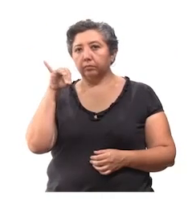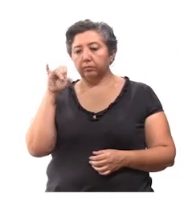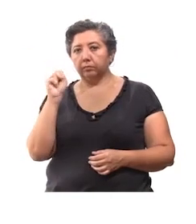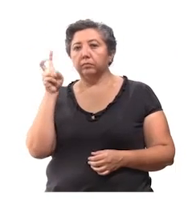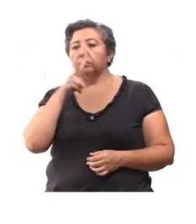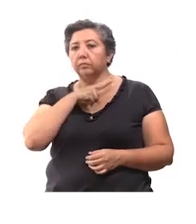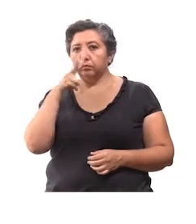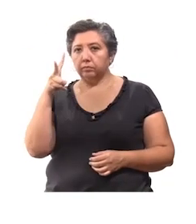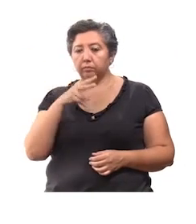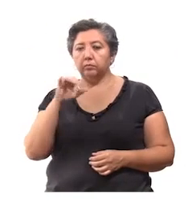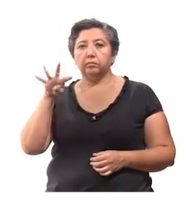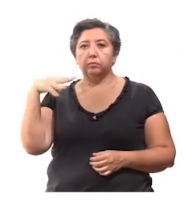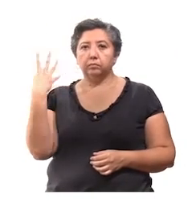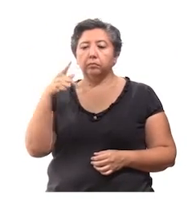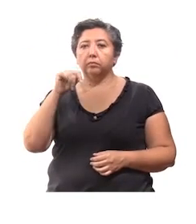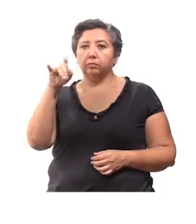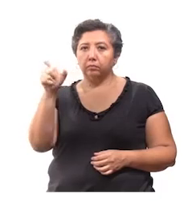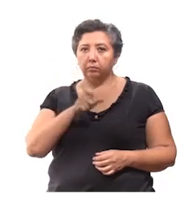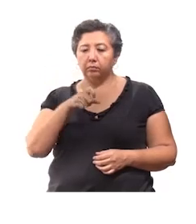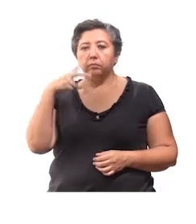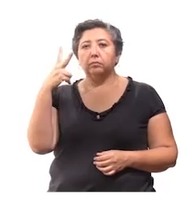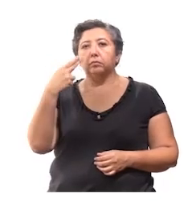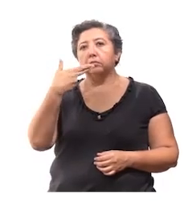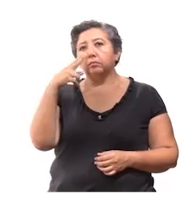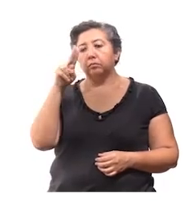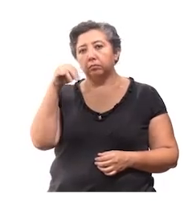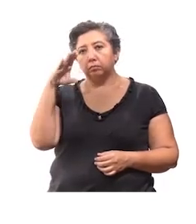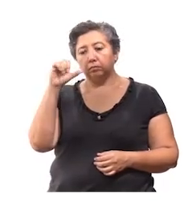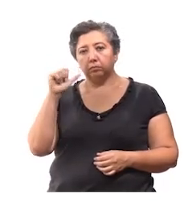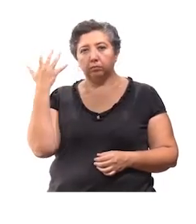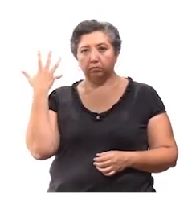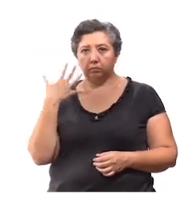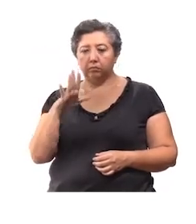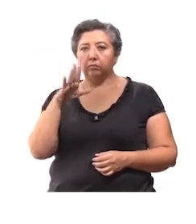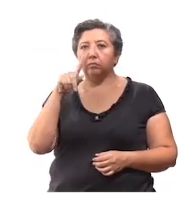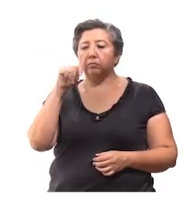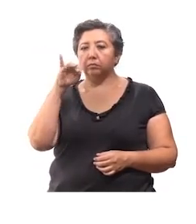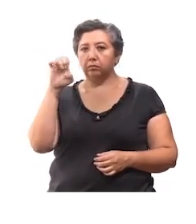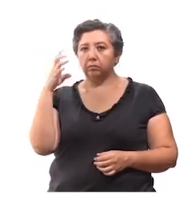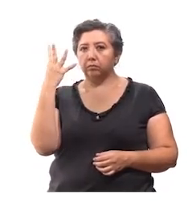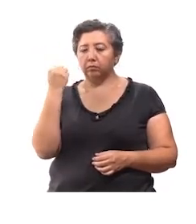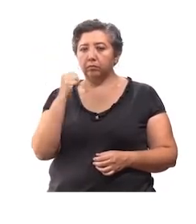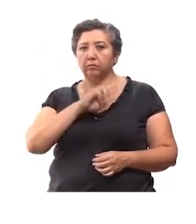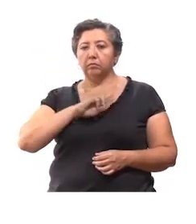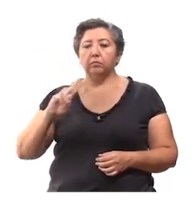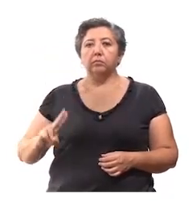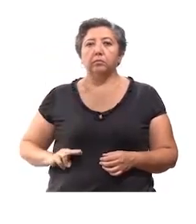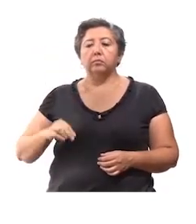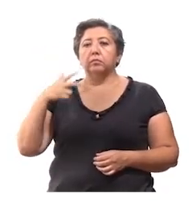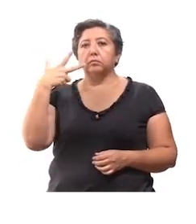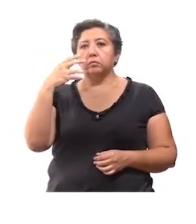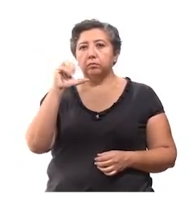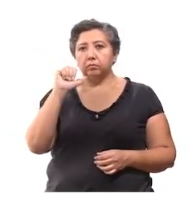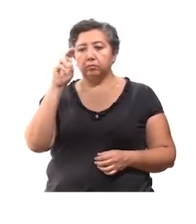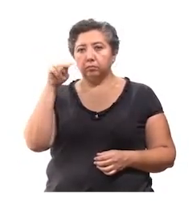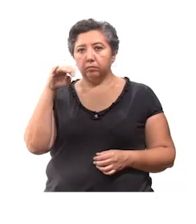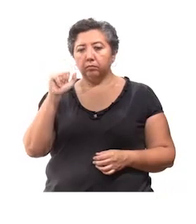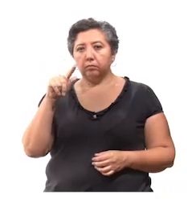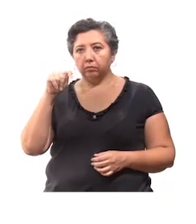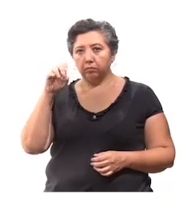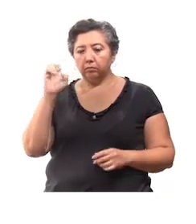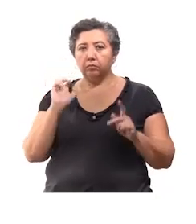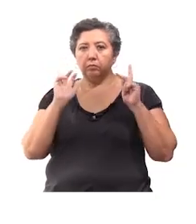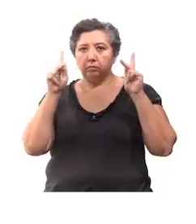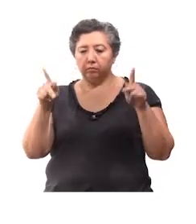y Valladolid, 14 en Tecash, 2 en Junucmá, 10 en Ticul, 9 en Humán, 8 en Acanqué, Maxcanú, Motul